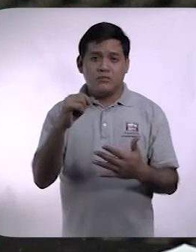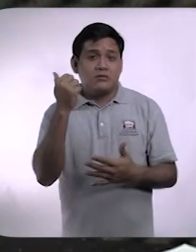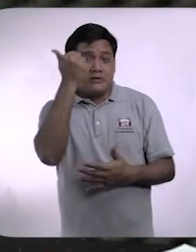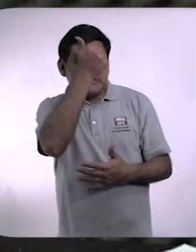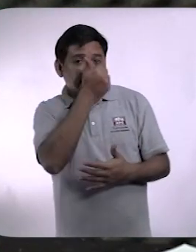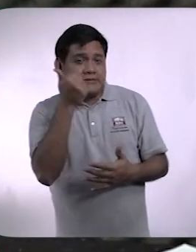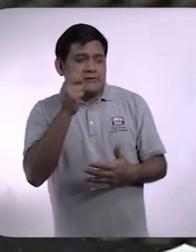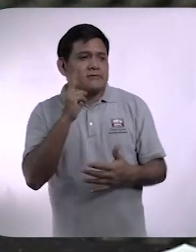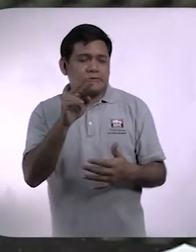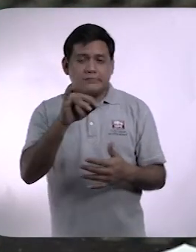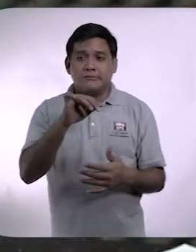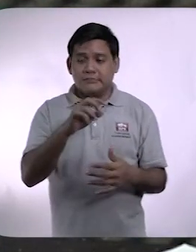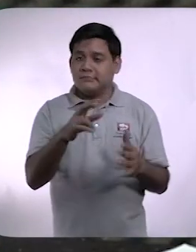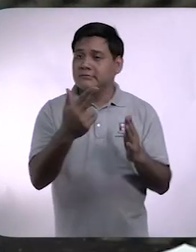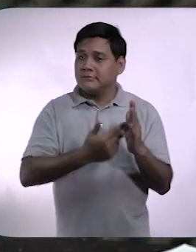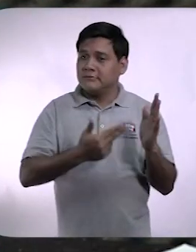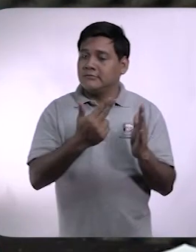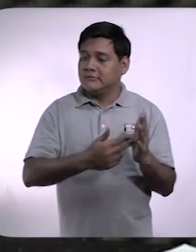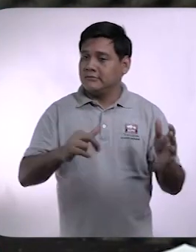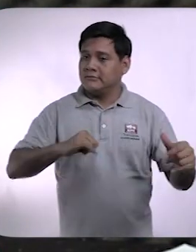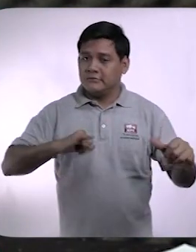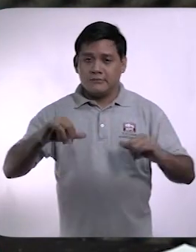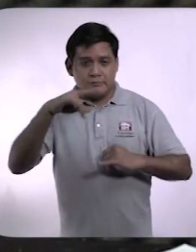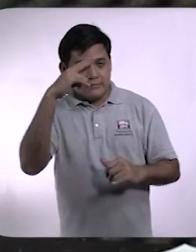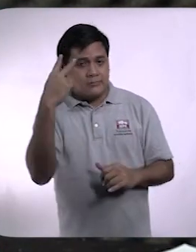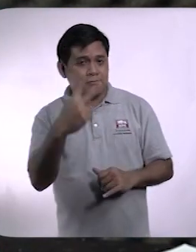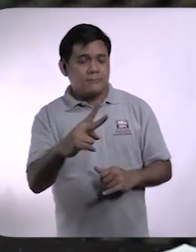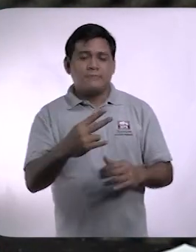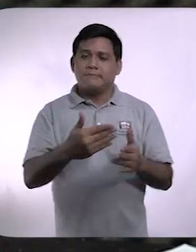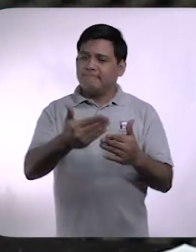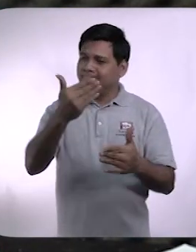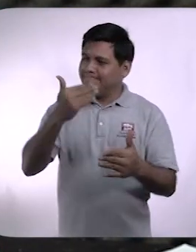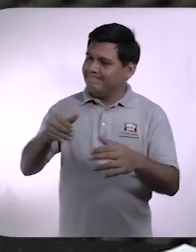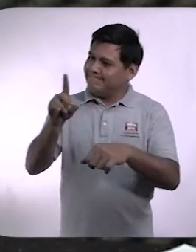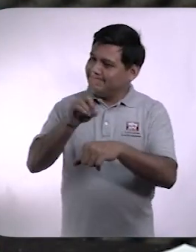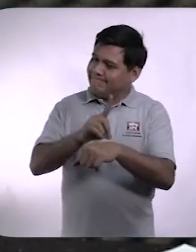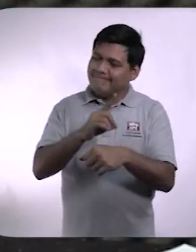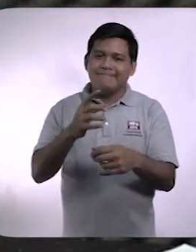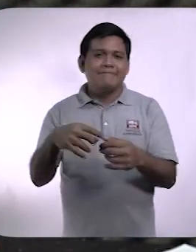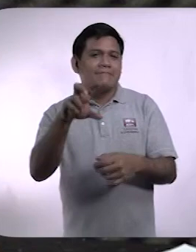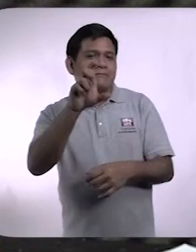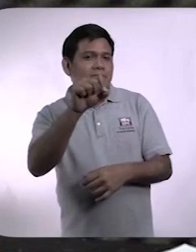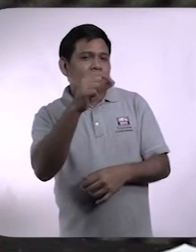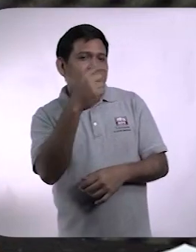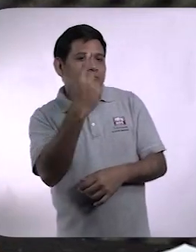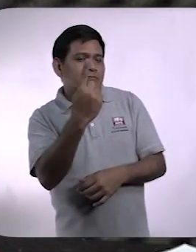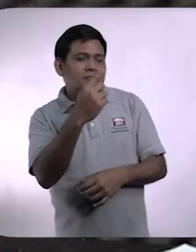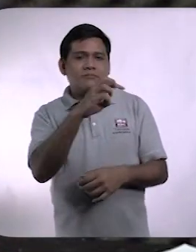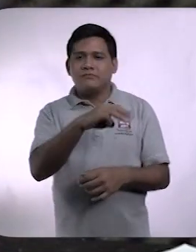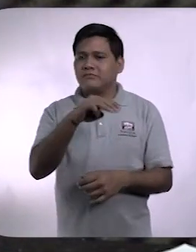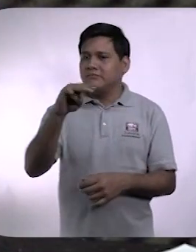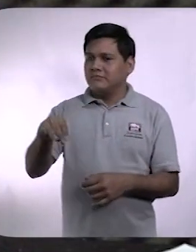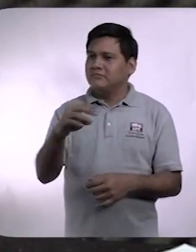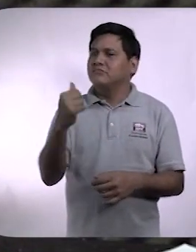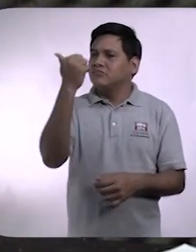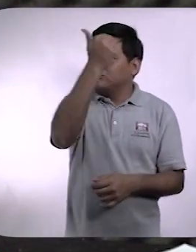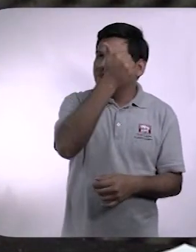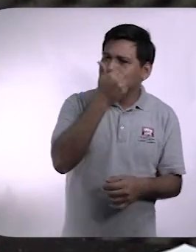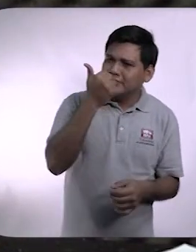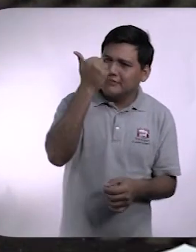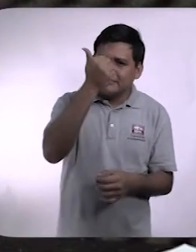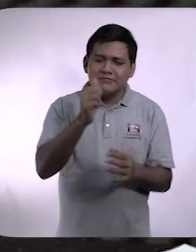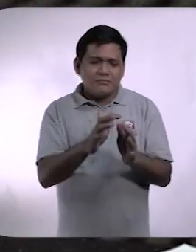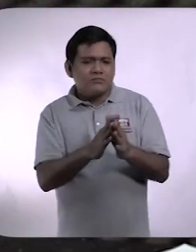talleres gráficos, y también hace unos días atrás los 21 órganos hicieron la verificación de las